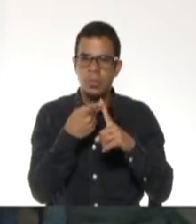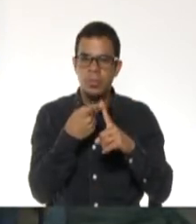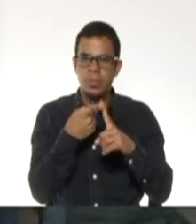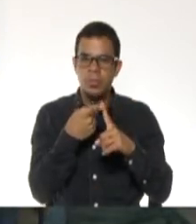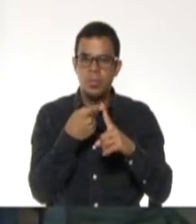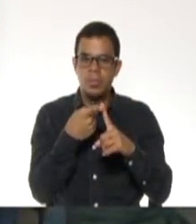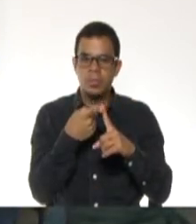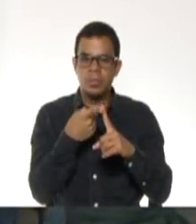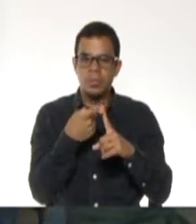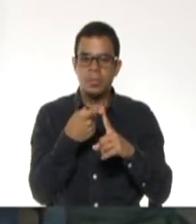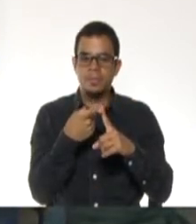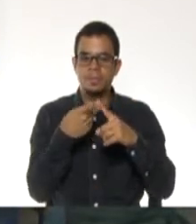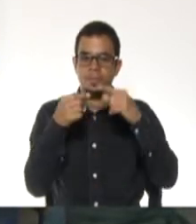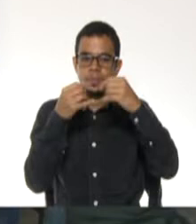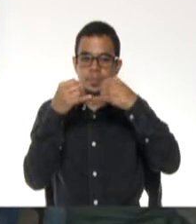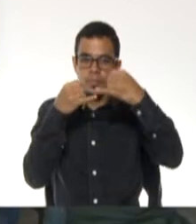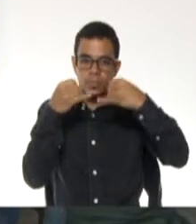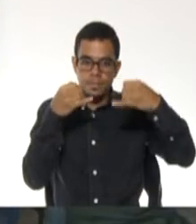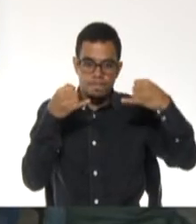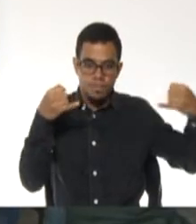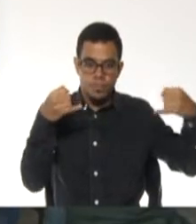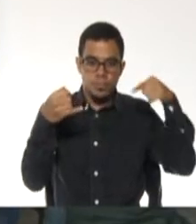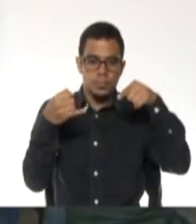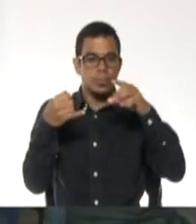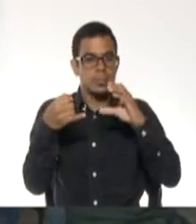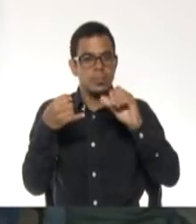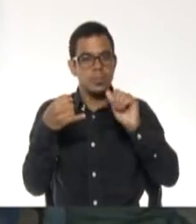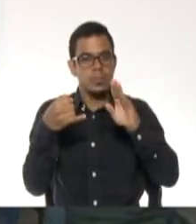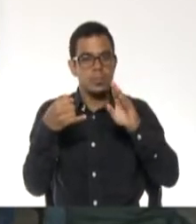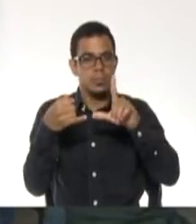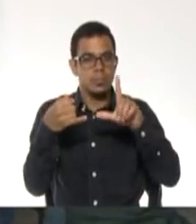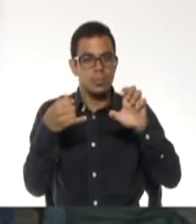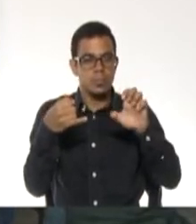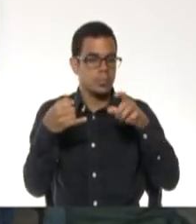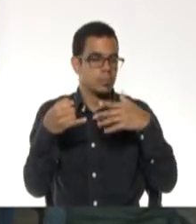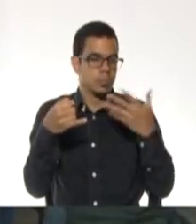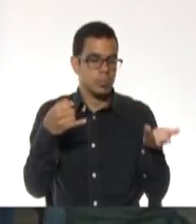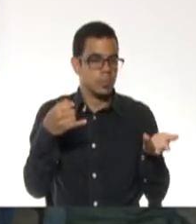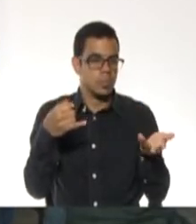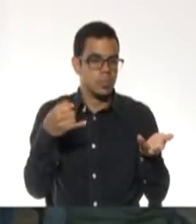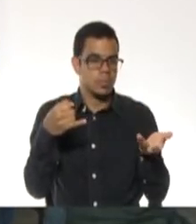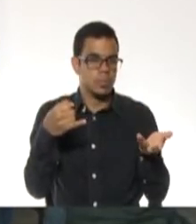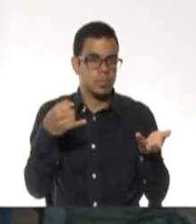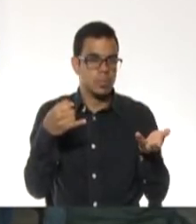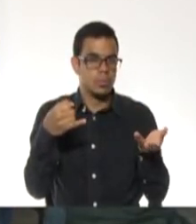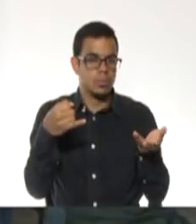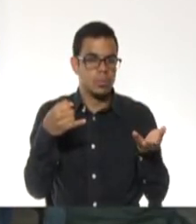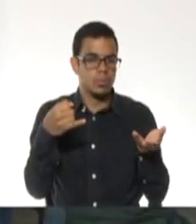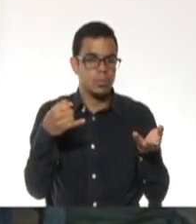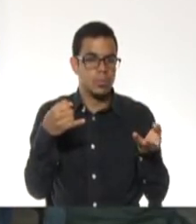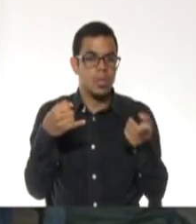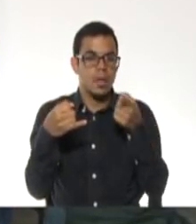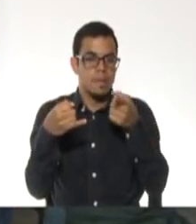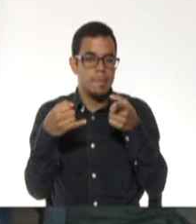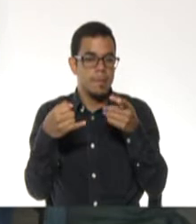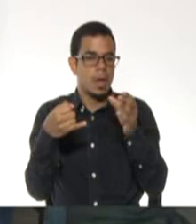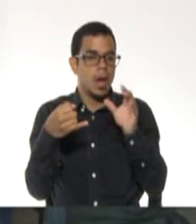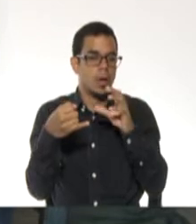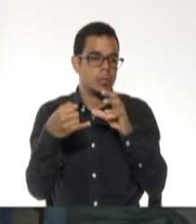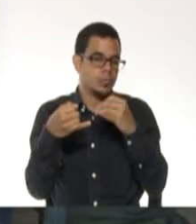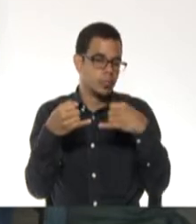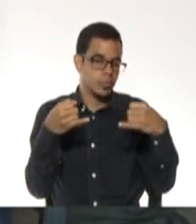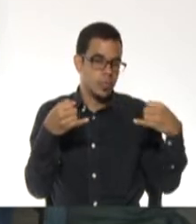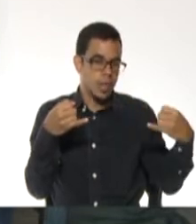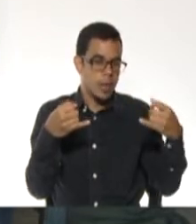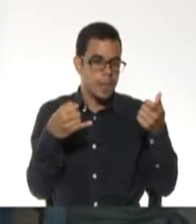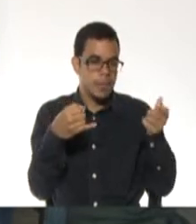conocemos a esto como el cable, pero en los términos técnicos se llama el cable de alimentación, es decir, el